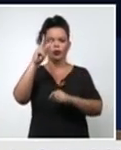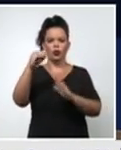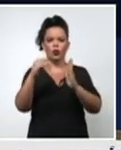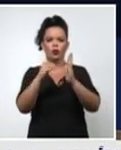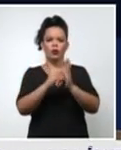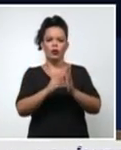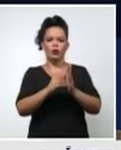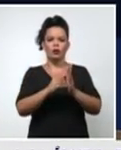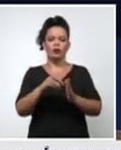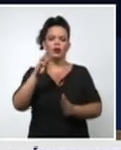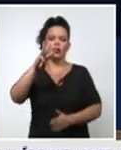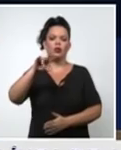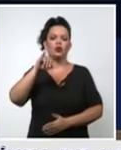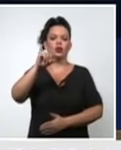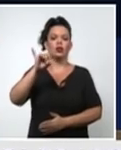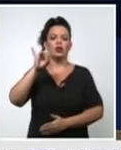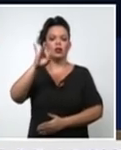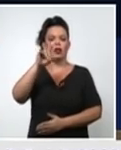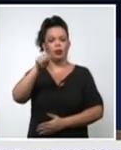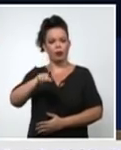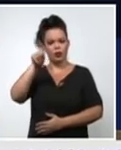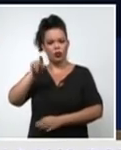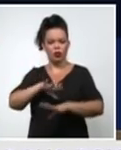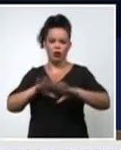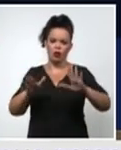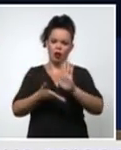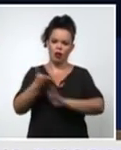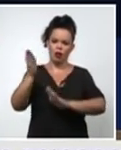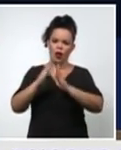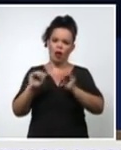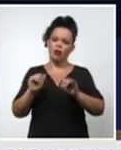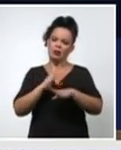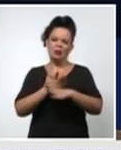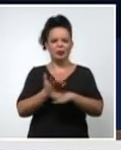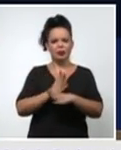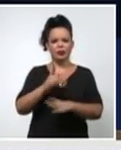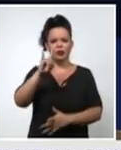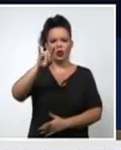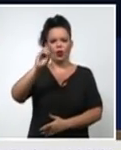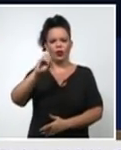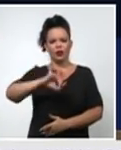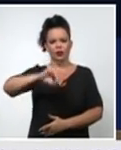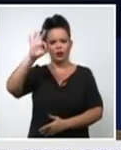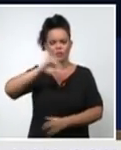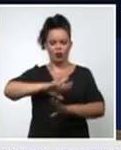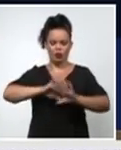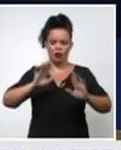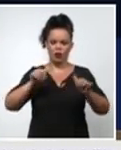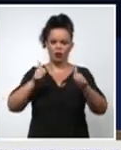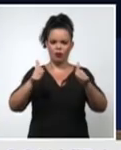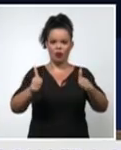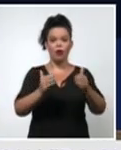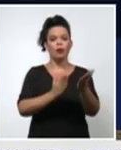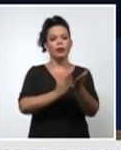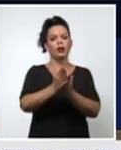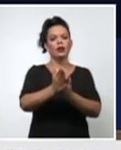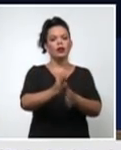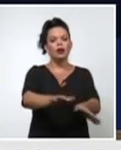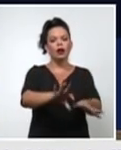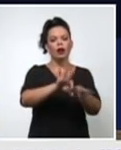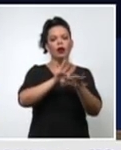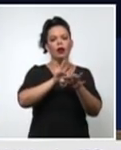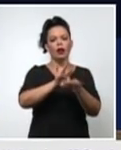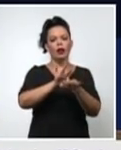2.367 pacientes recuperados, el 90% están recuperados. Se mantiene crítica, pero